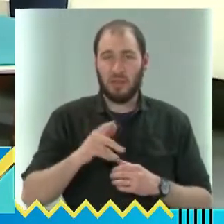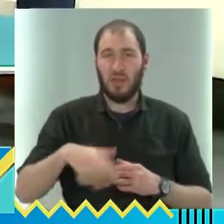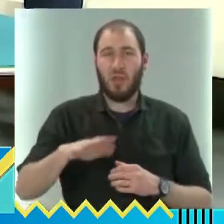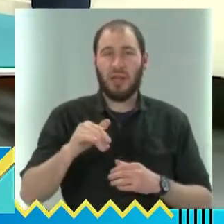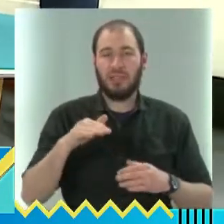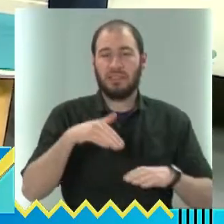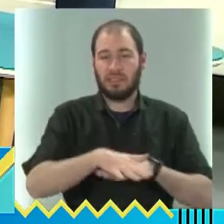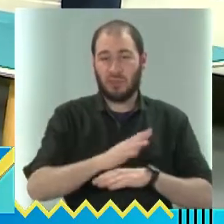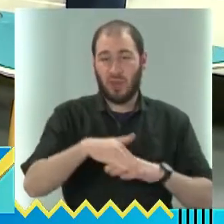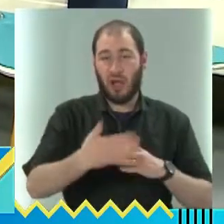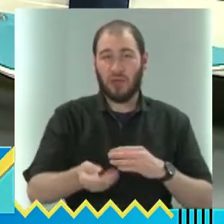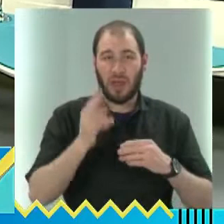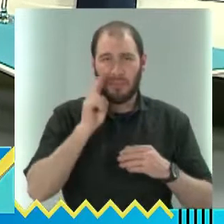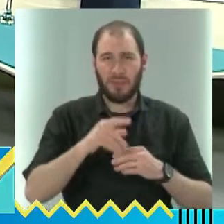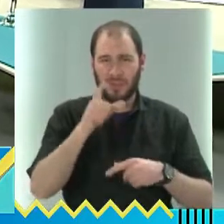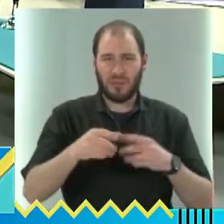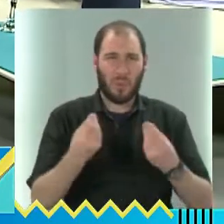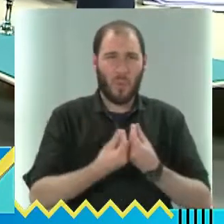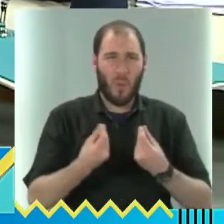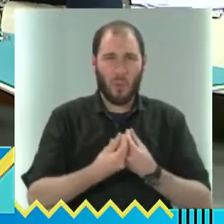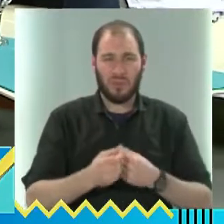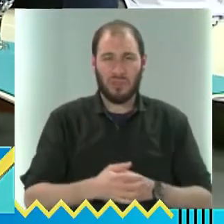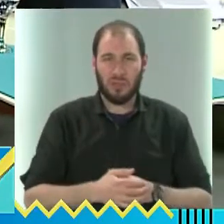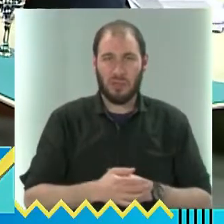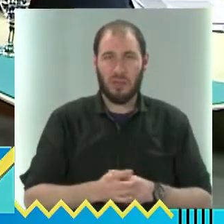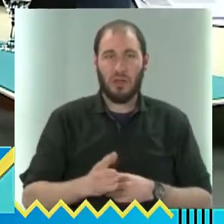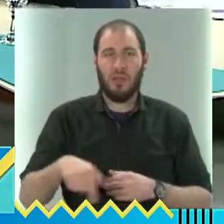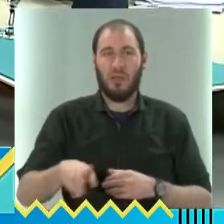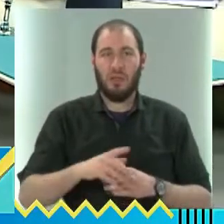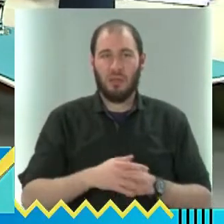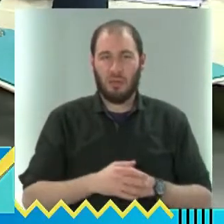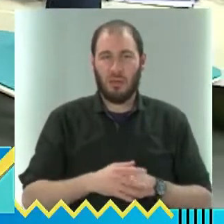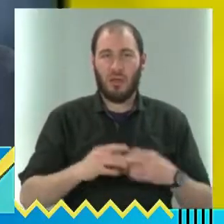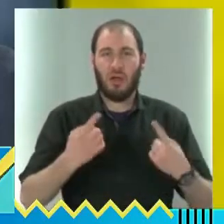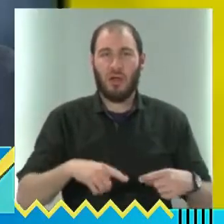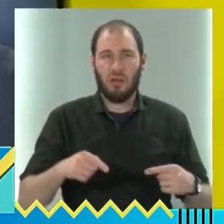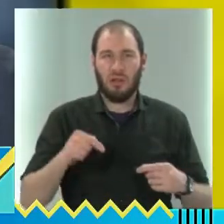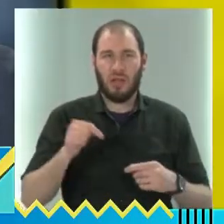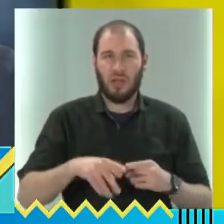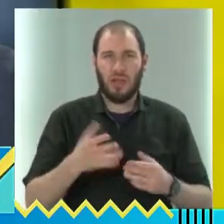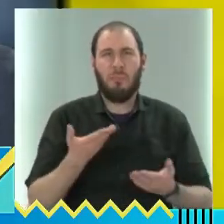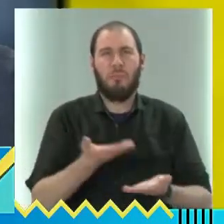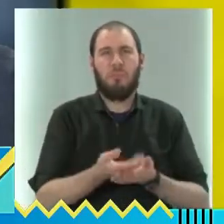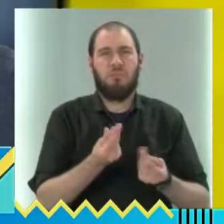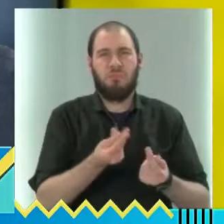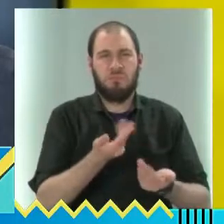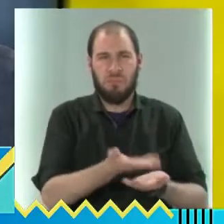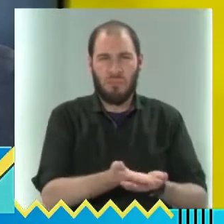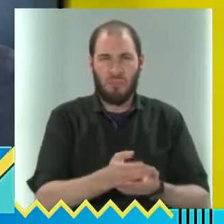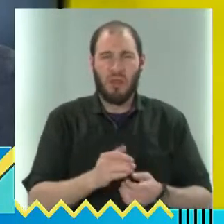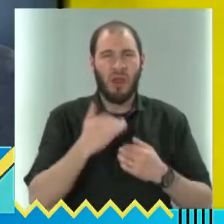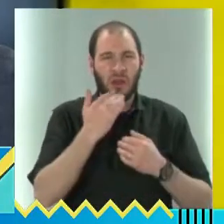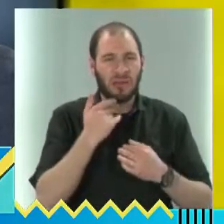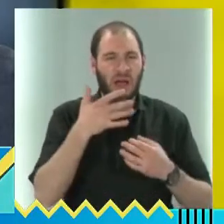de los centros y estar afuera para ver la cantidad de personas que realizan esta situación de mendigar y que no sabemos